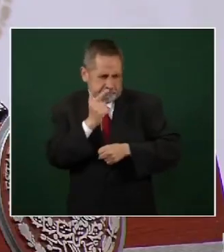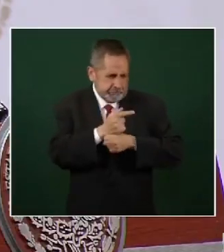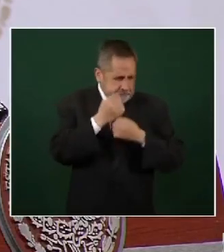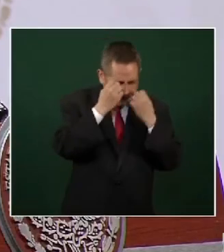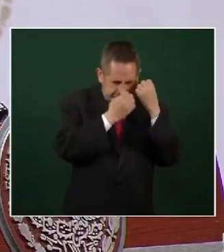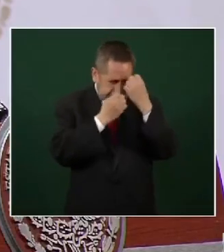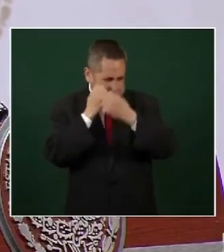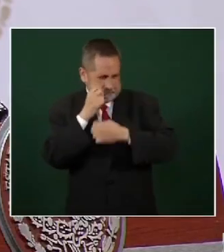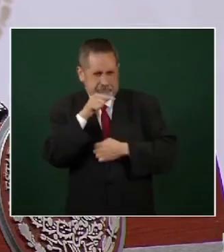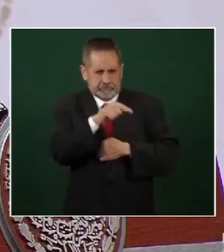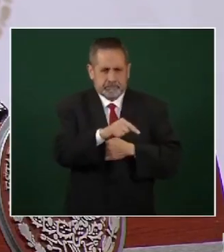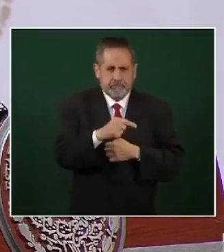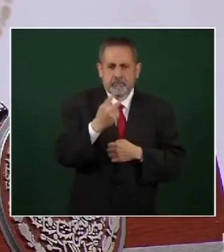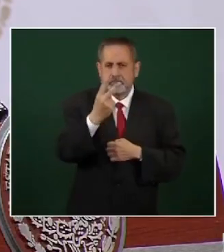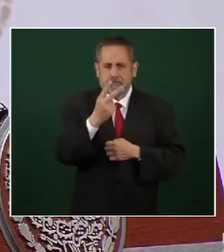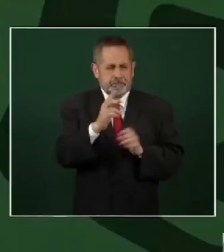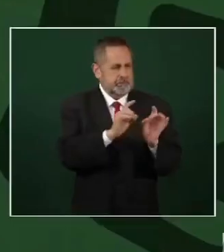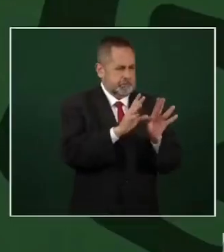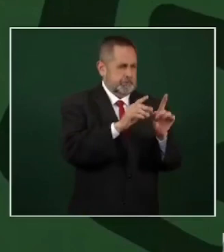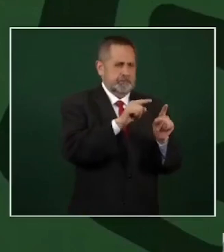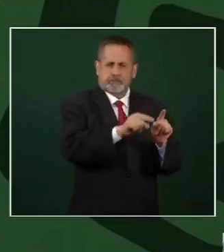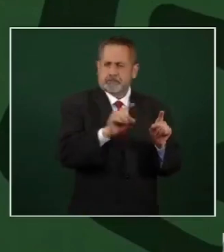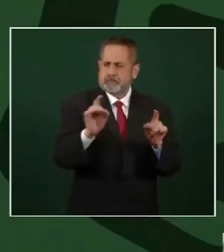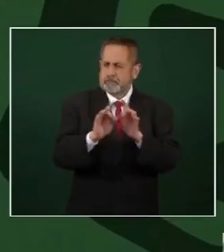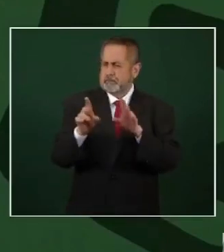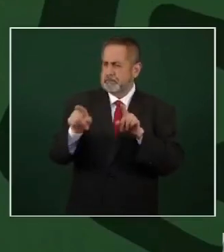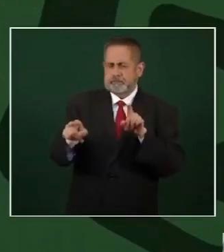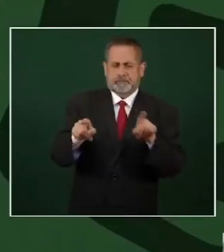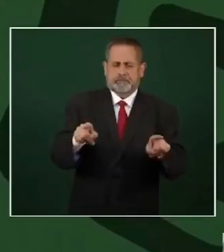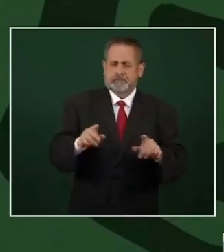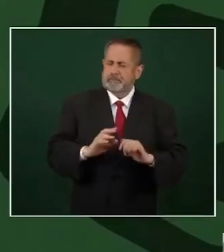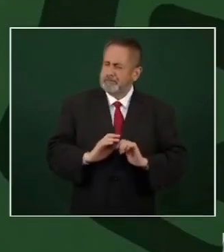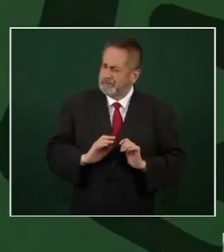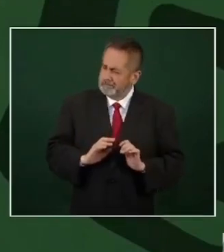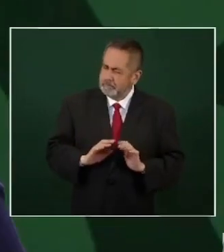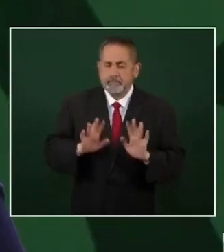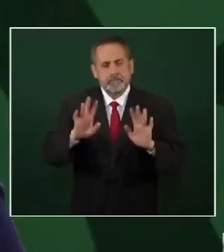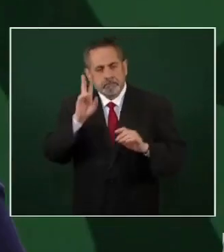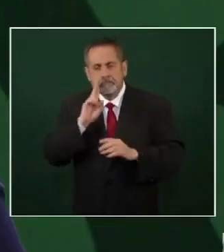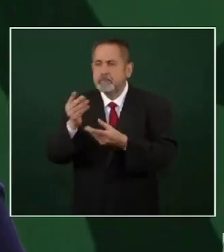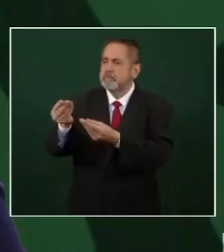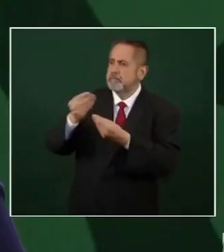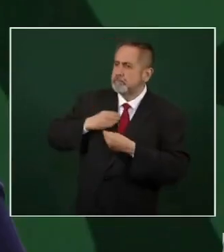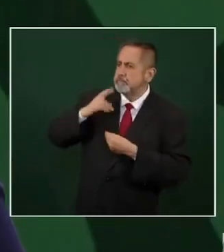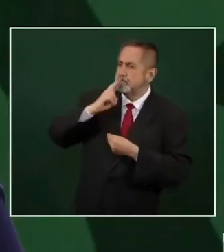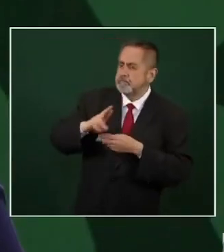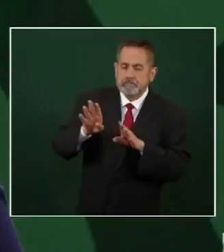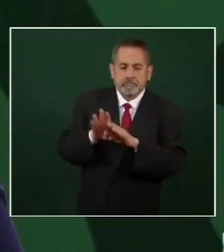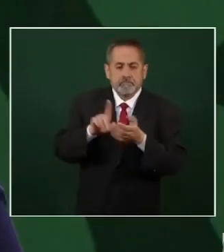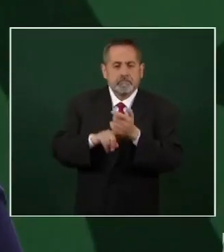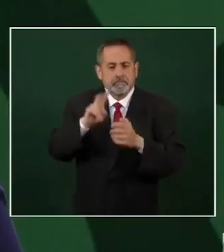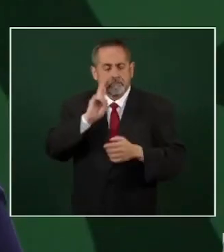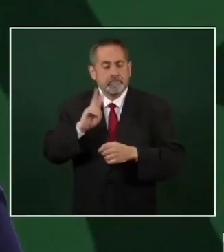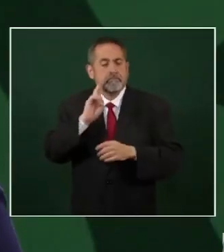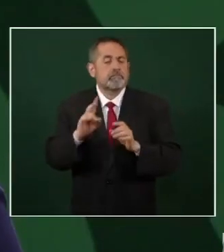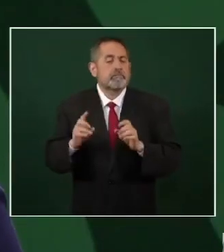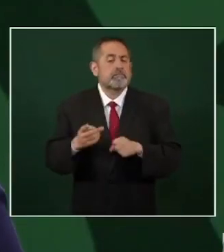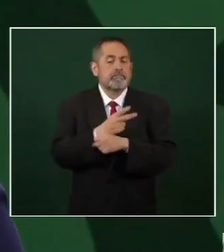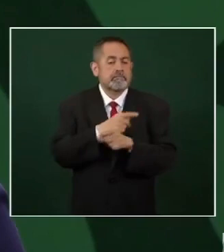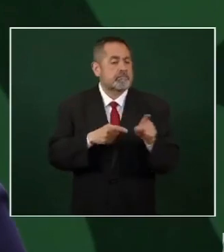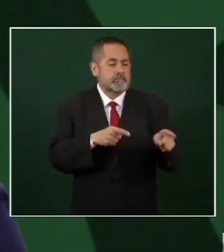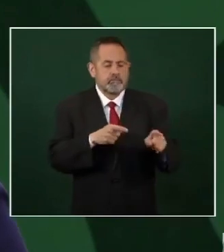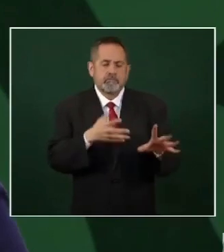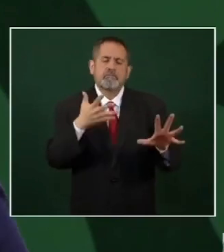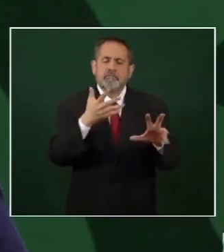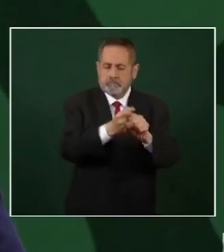particularmente de 2 eventos, esperamos que ya muy pronto nos den los resultados. Uno, el